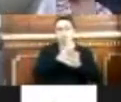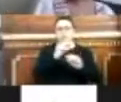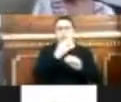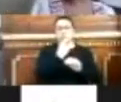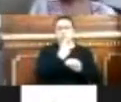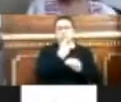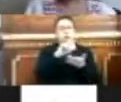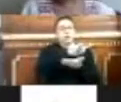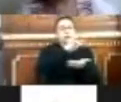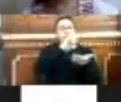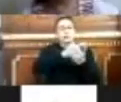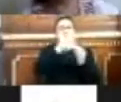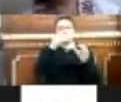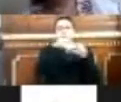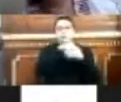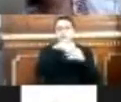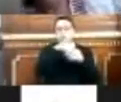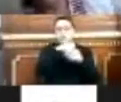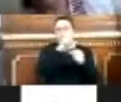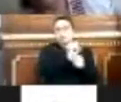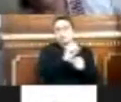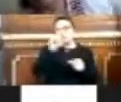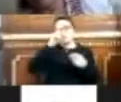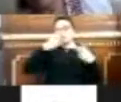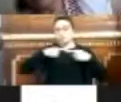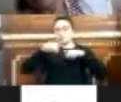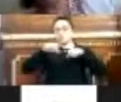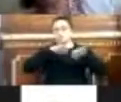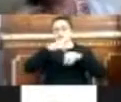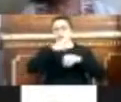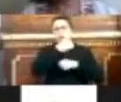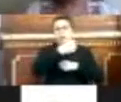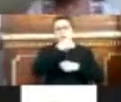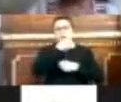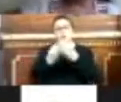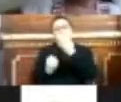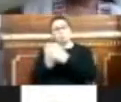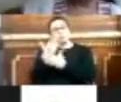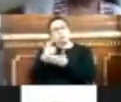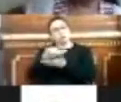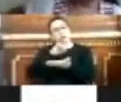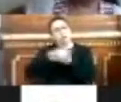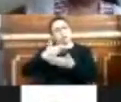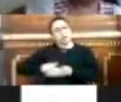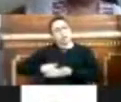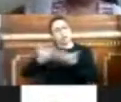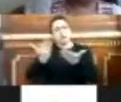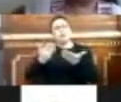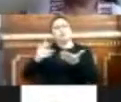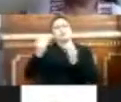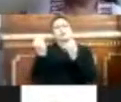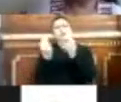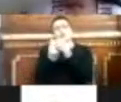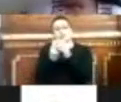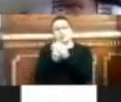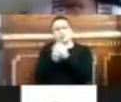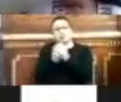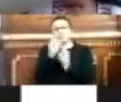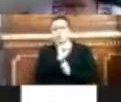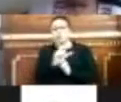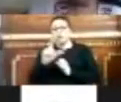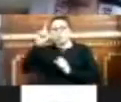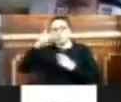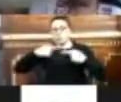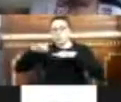secreto profesional del periodista en el Distrito Federal y se expide la ley del decreto profesional y cláusula de conciencia para el ejercicio periodístico de la Ciudad de